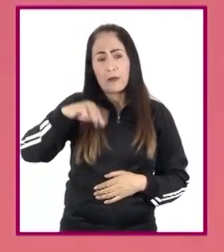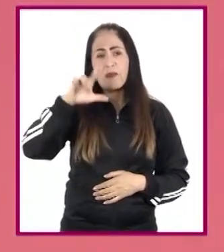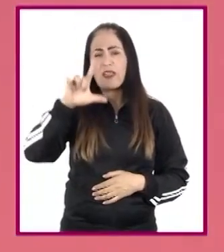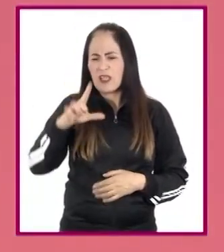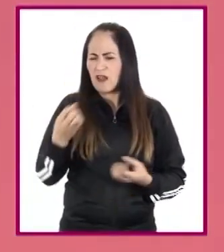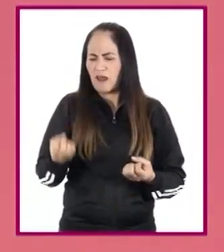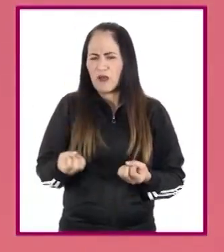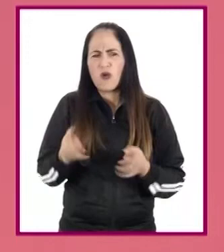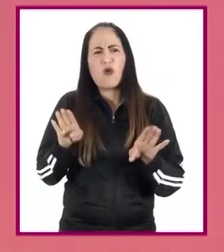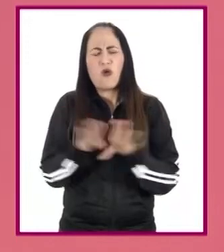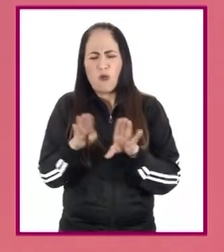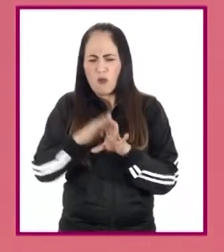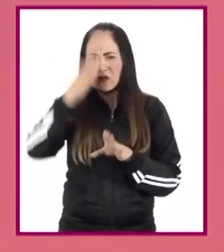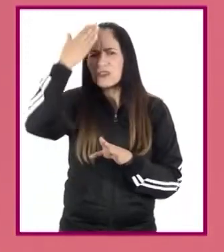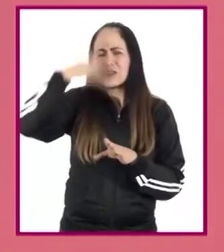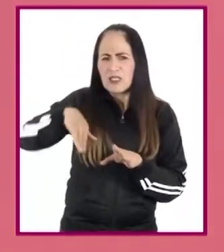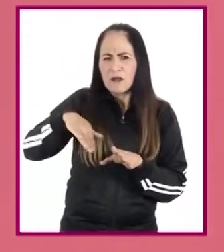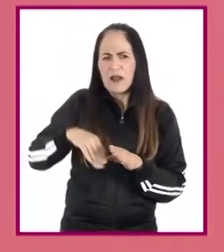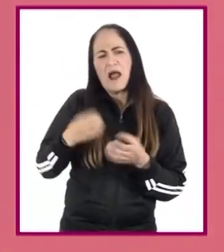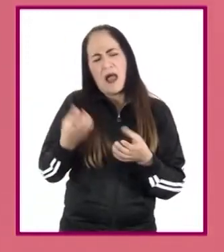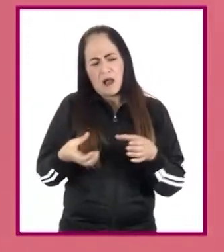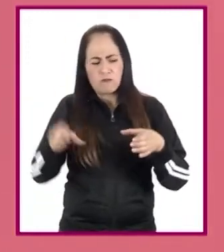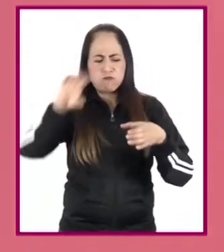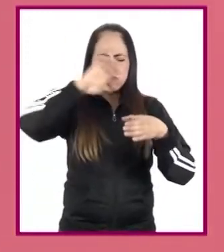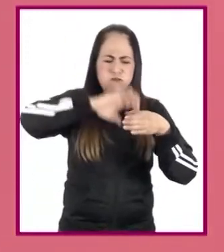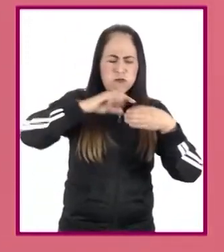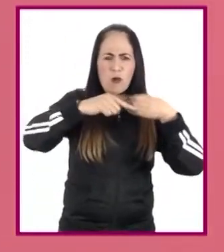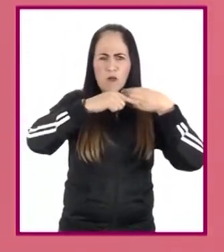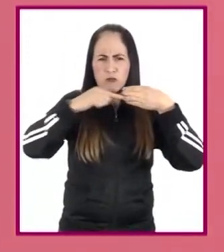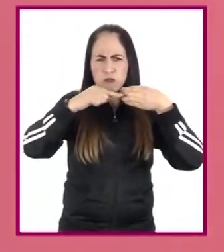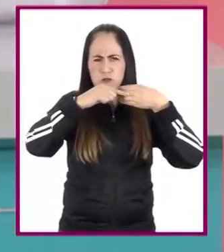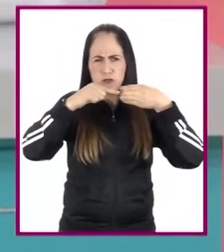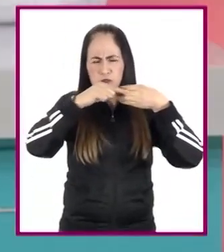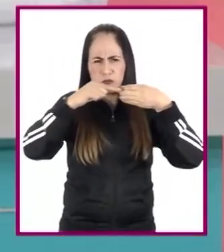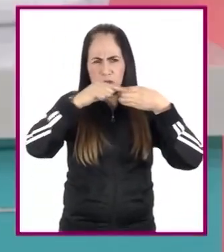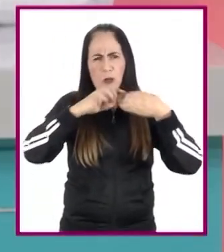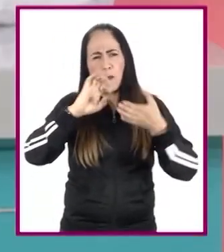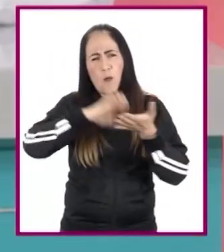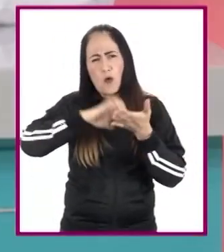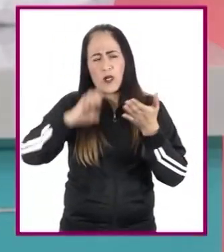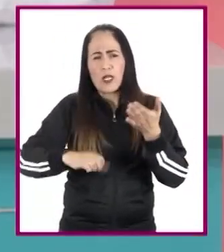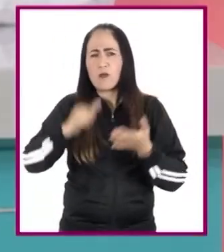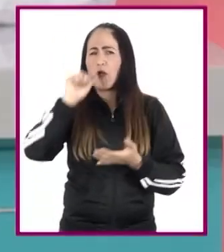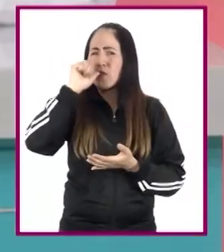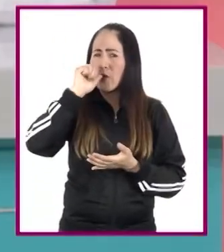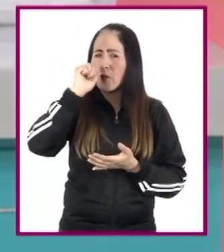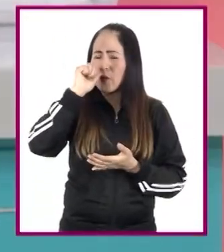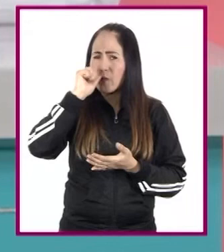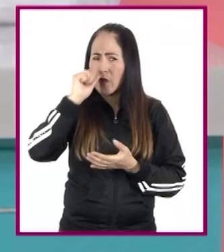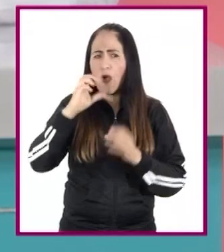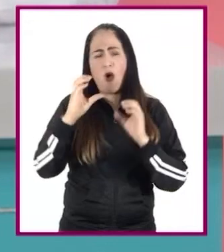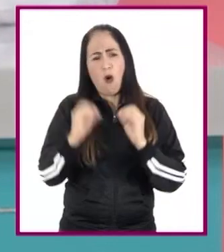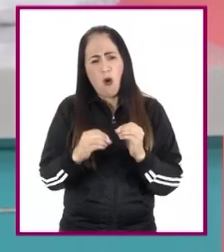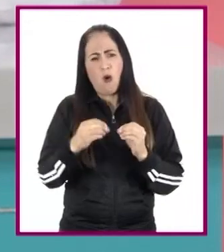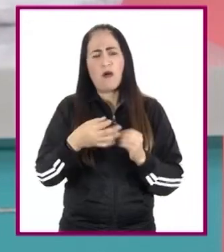pueden hacer uso de recipientes graduados comunes, por ejemplo, biberones o envases para tomar